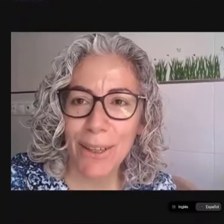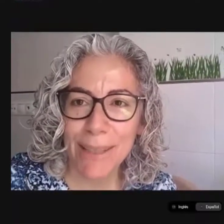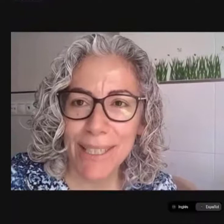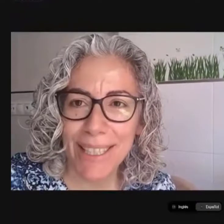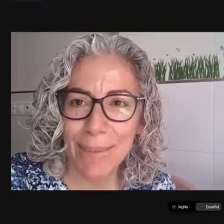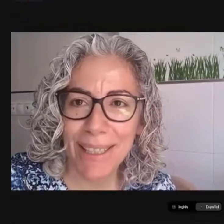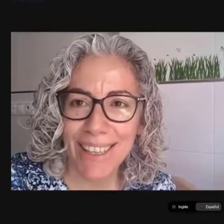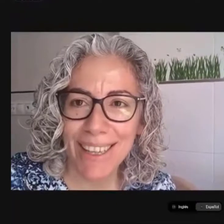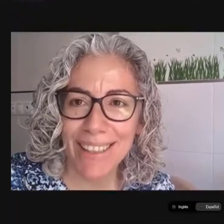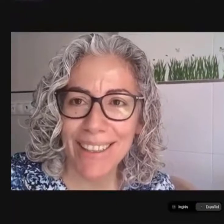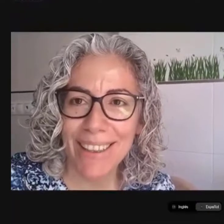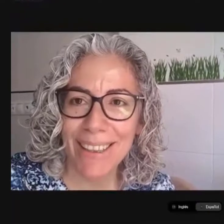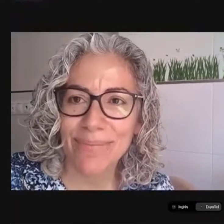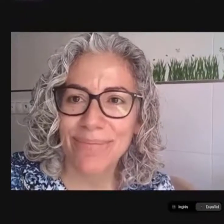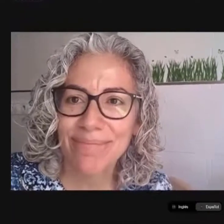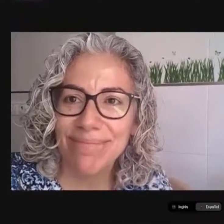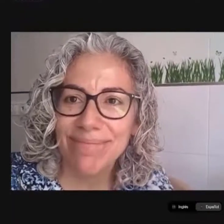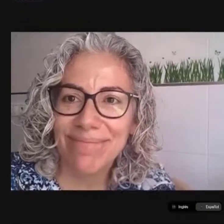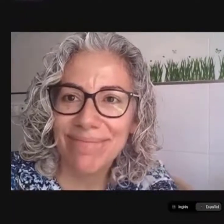de la Universidad Miguel Hernández.